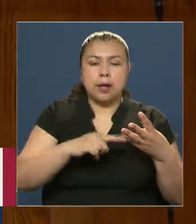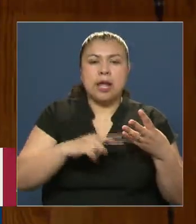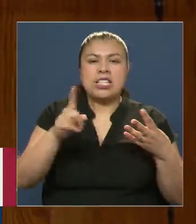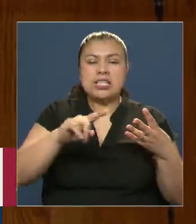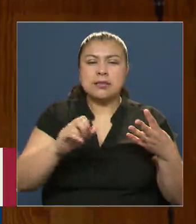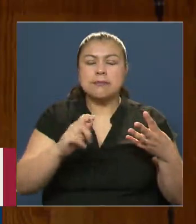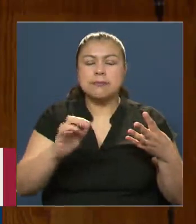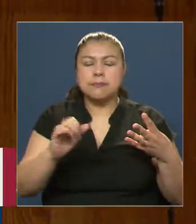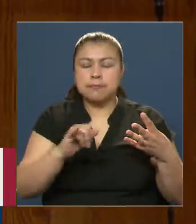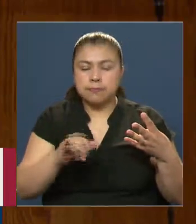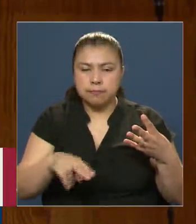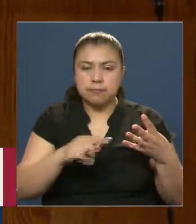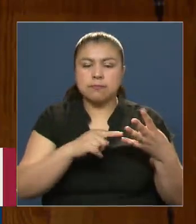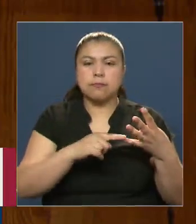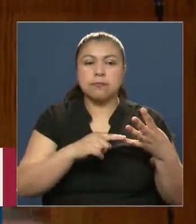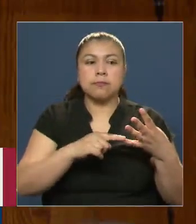Santana,